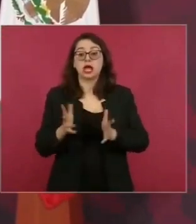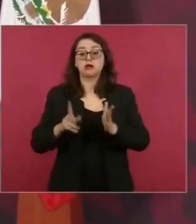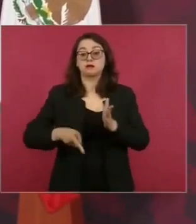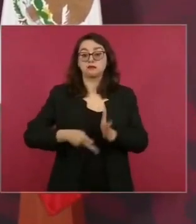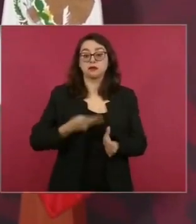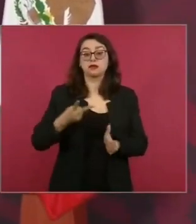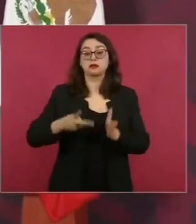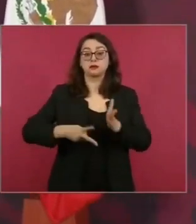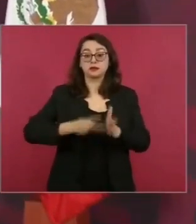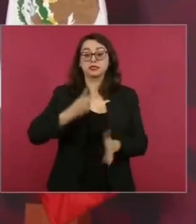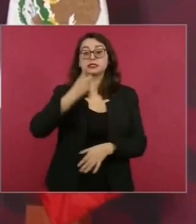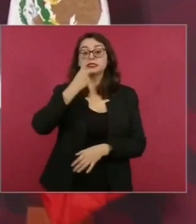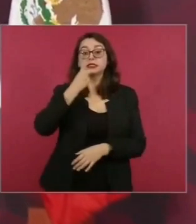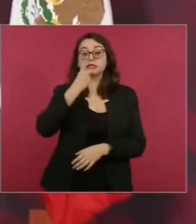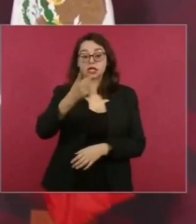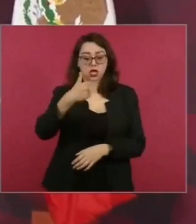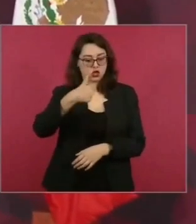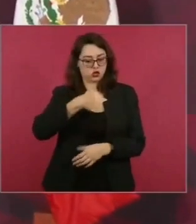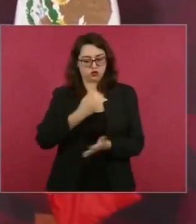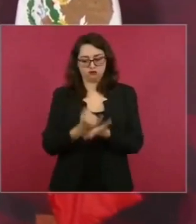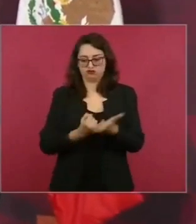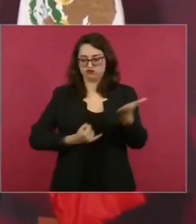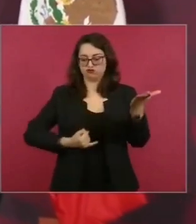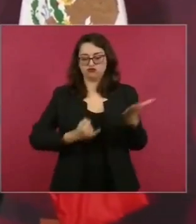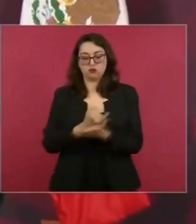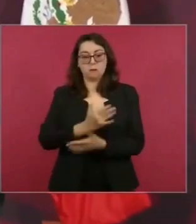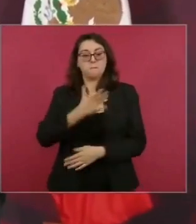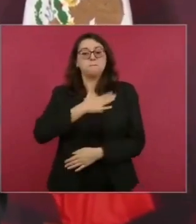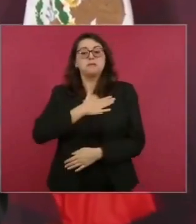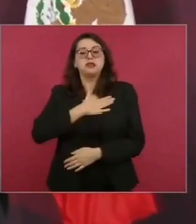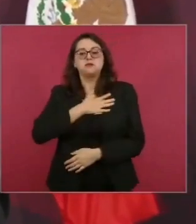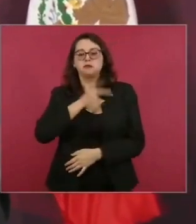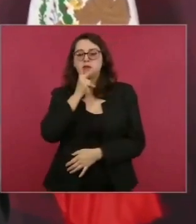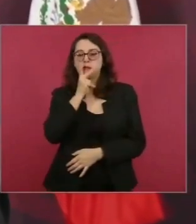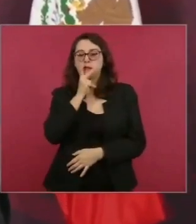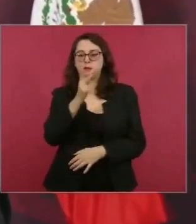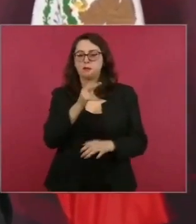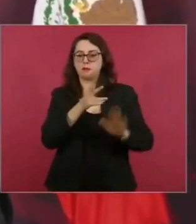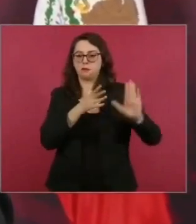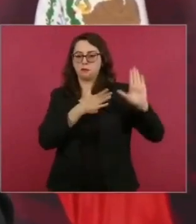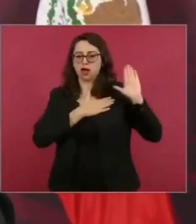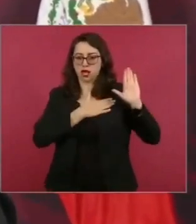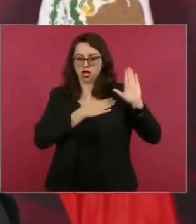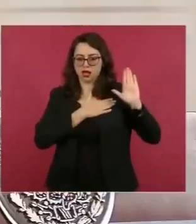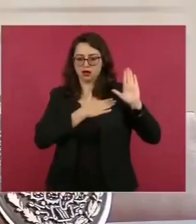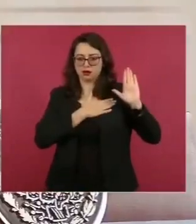soy un hombre con convicciones y de palabra. A mí me queda